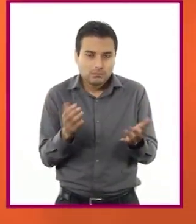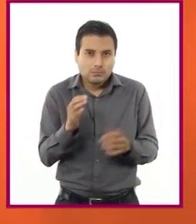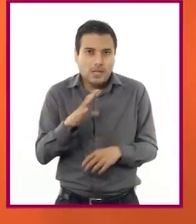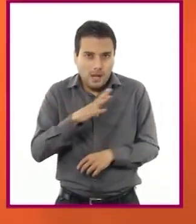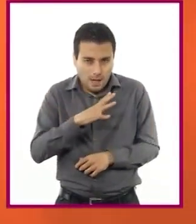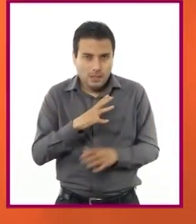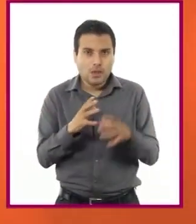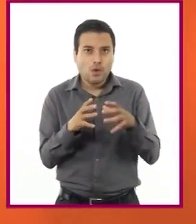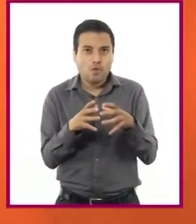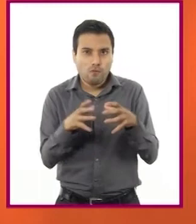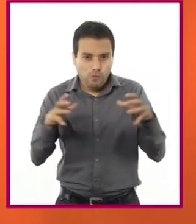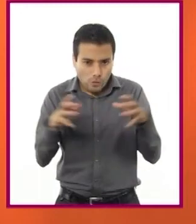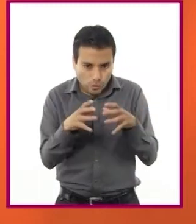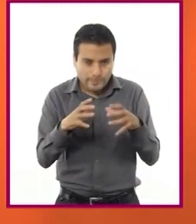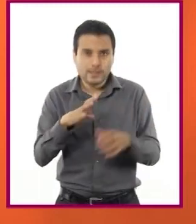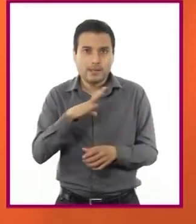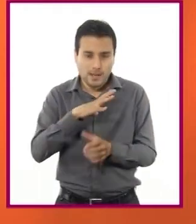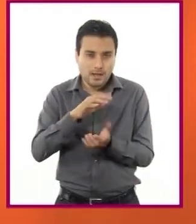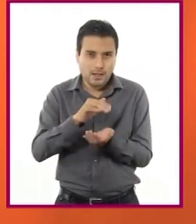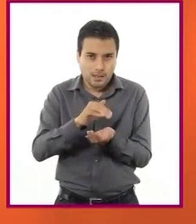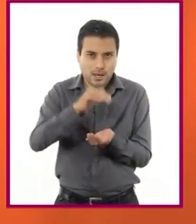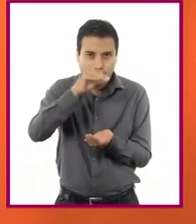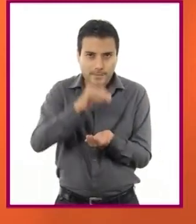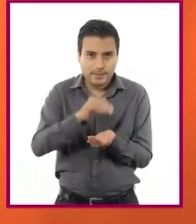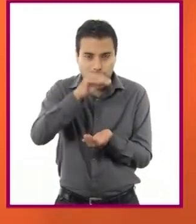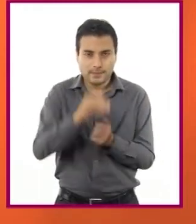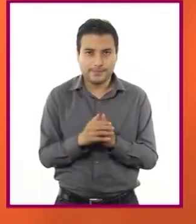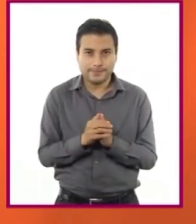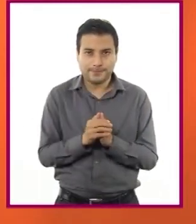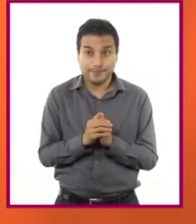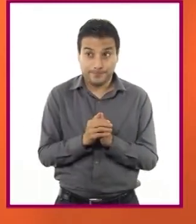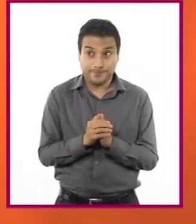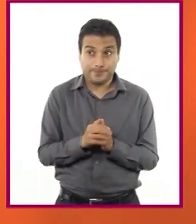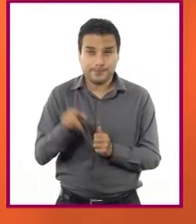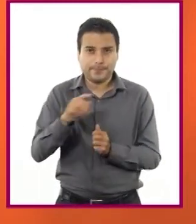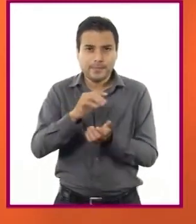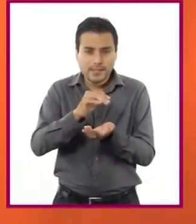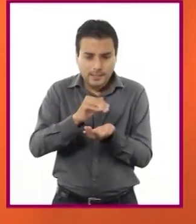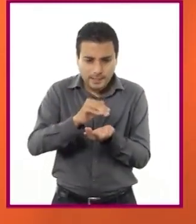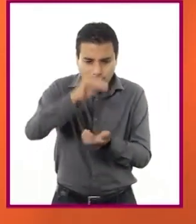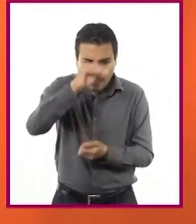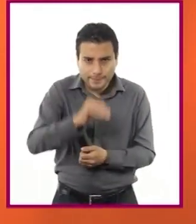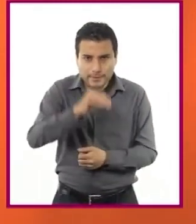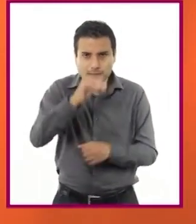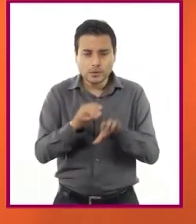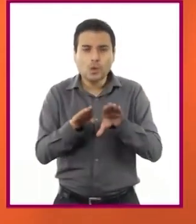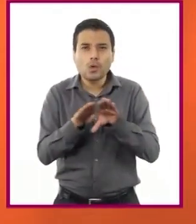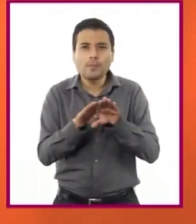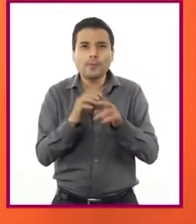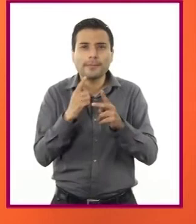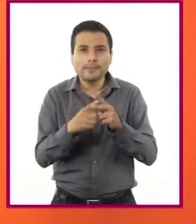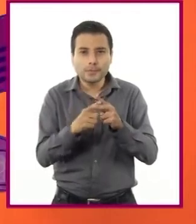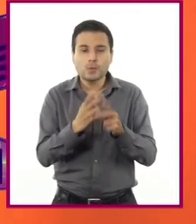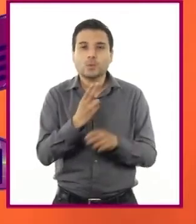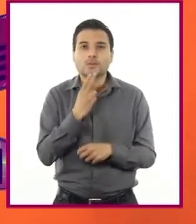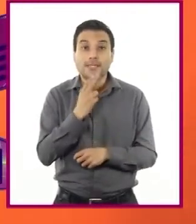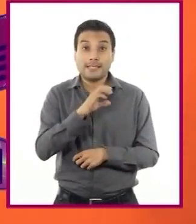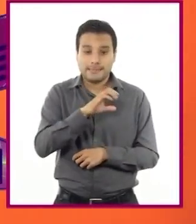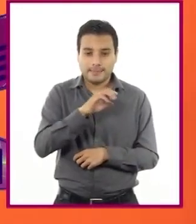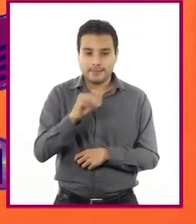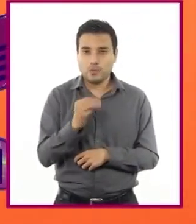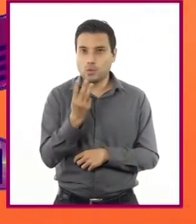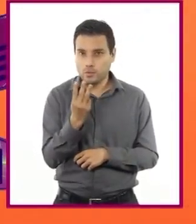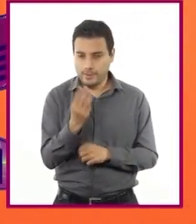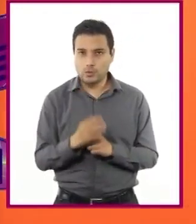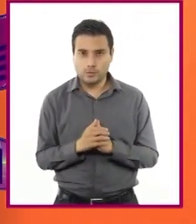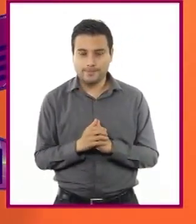volumen como capacidad. En estos aparatos, su capacidad se mide en centímetros cúbicos.